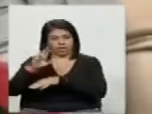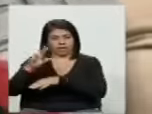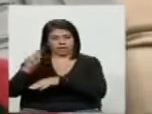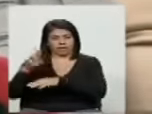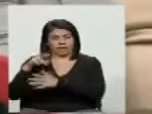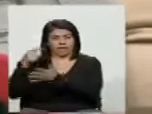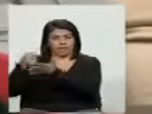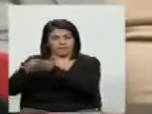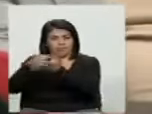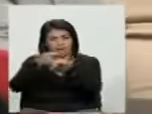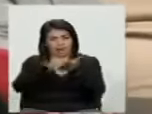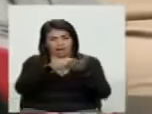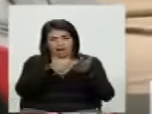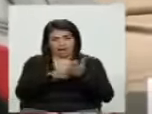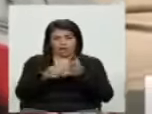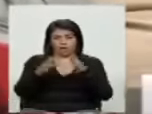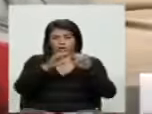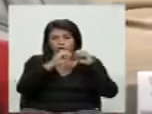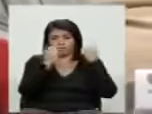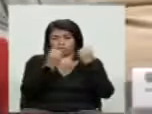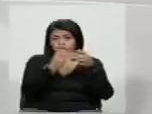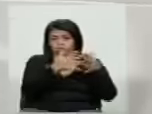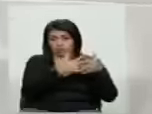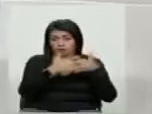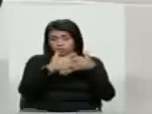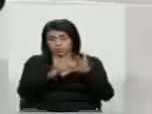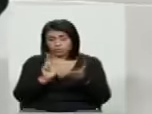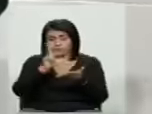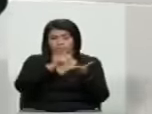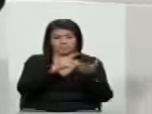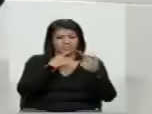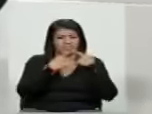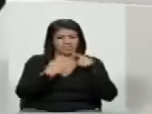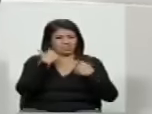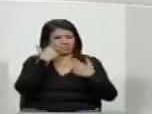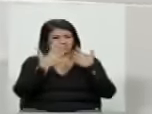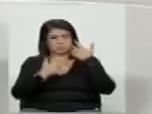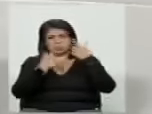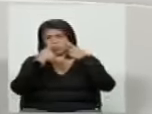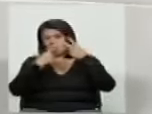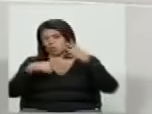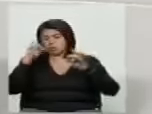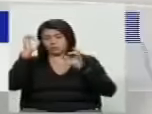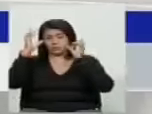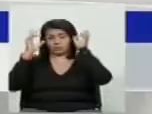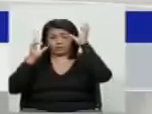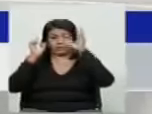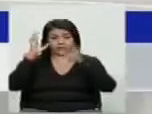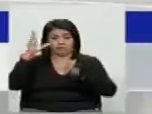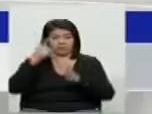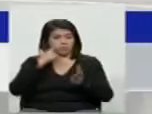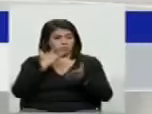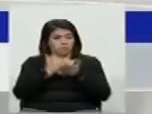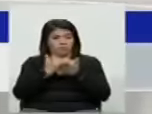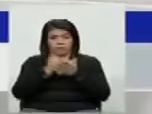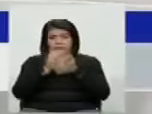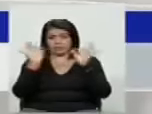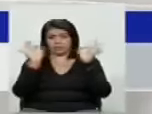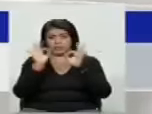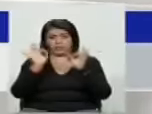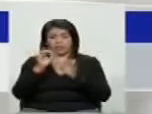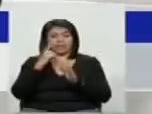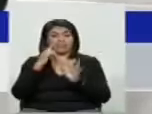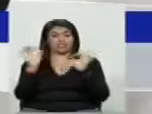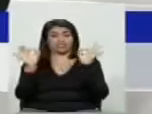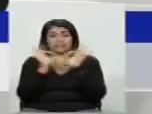por el USAID que se fueron para Estados Unidos y de Estados Unidos están diciendo cuánta barbaridad se les ocurre? Sin pruebas, sin ningún tipo de evidencia,